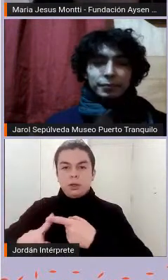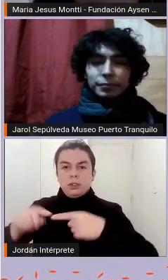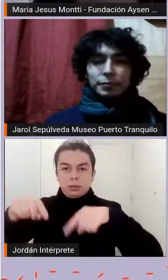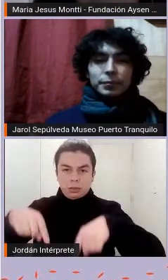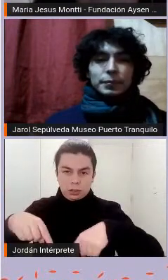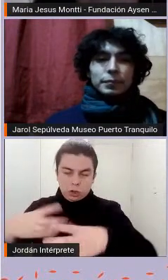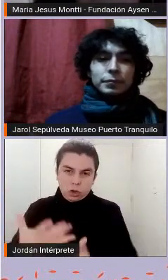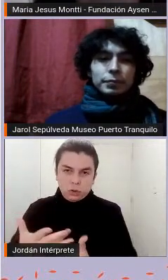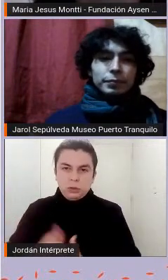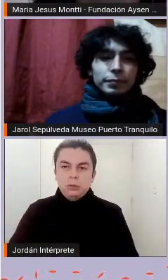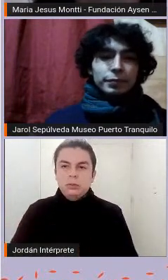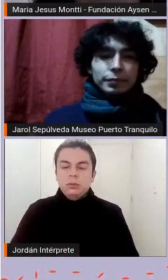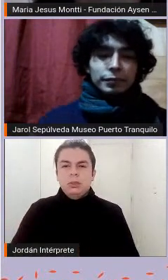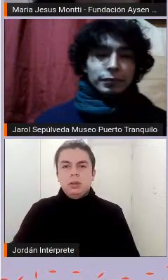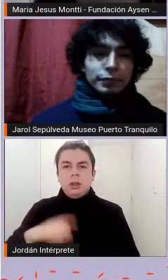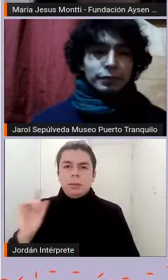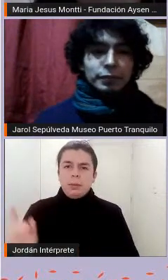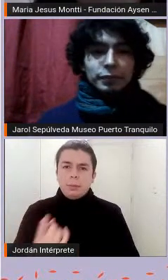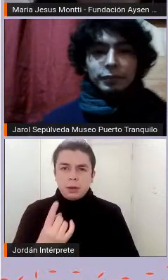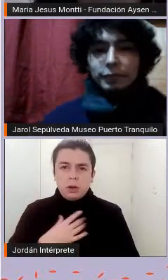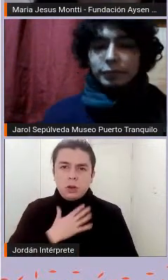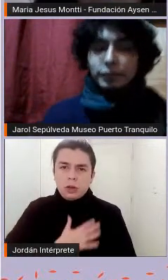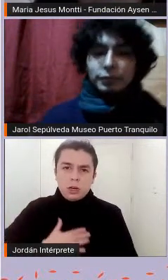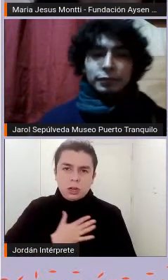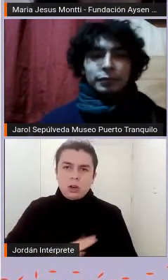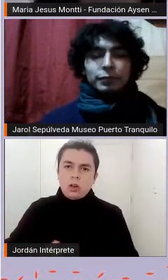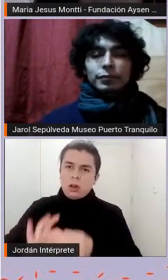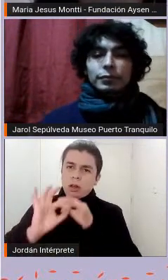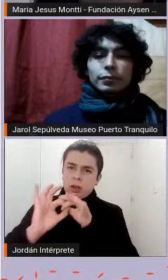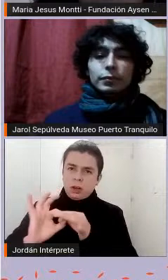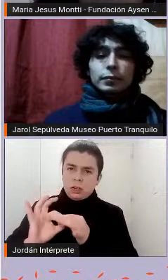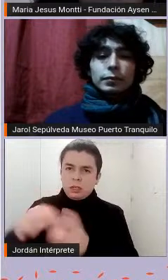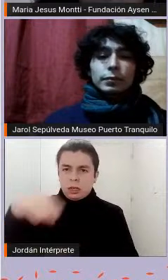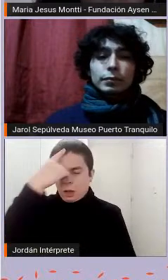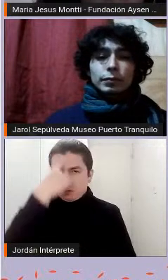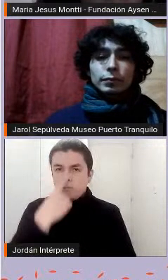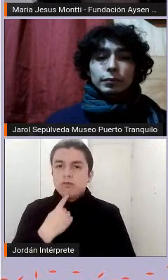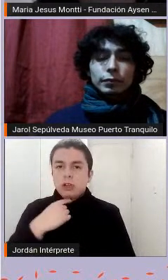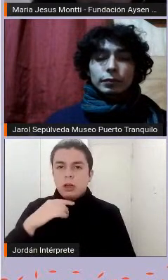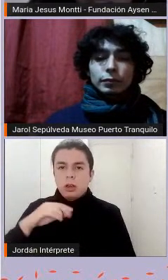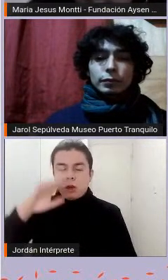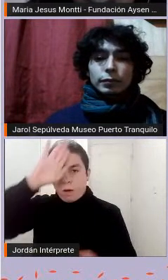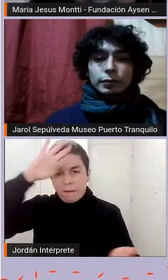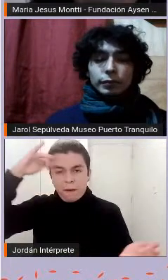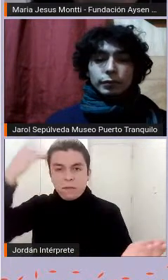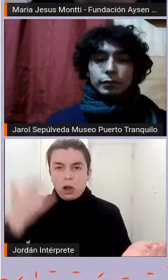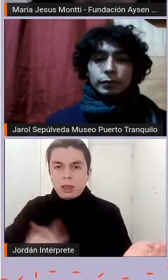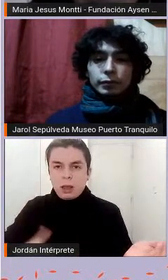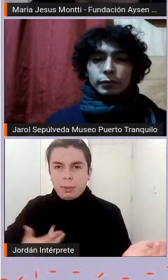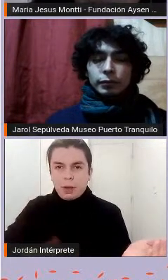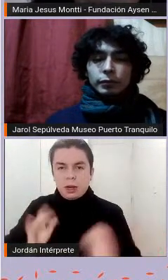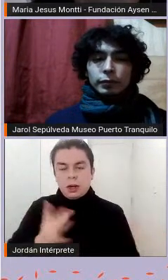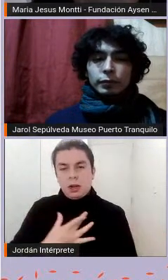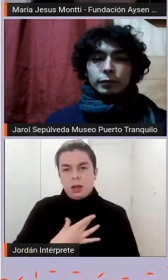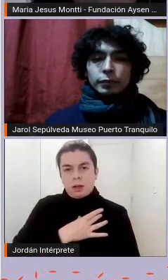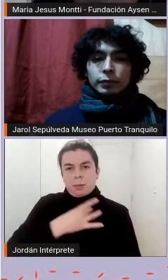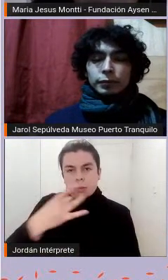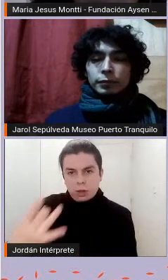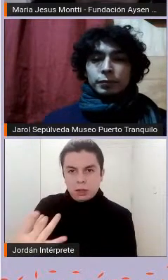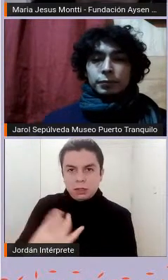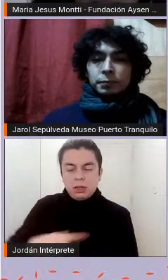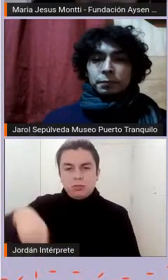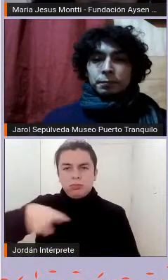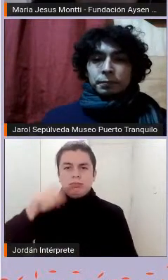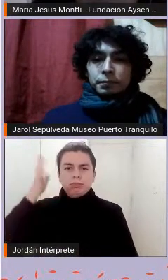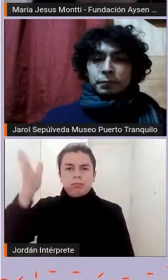instancia y primero me gustaría agradecerles al Museo Violeta Parra por la invitación. La presente charla se llama